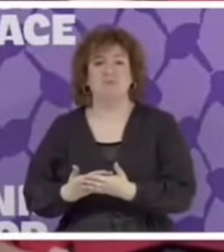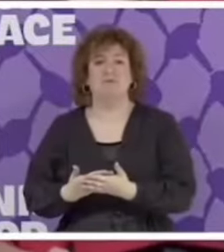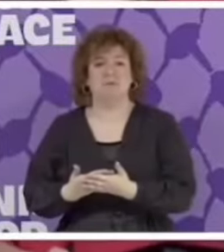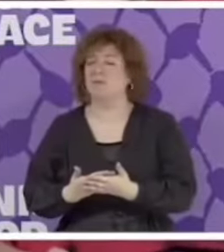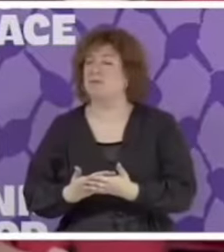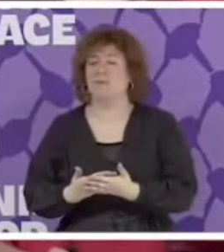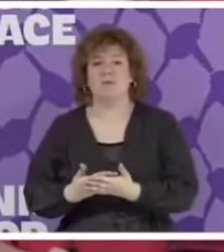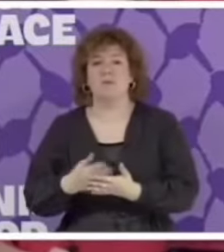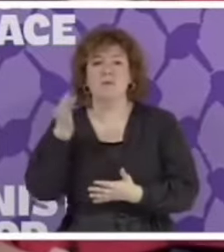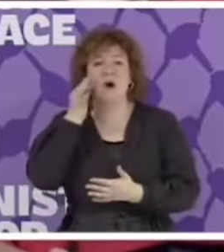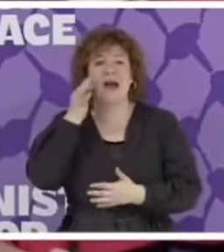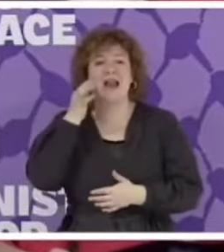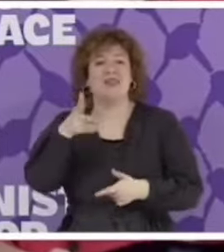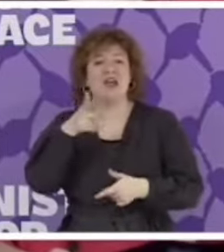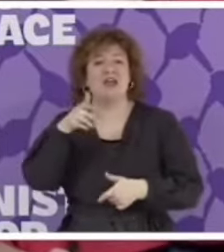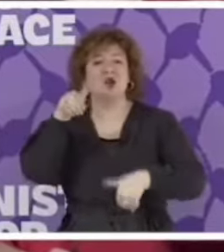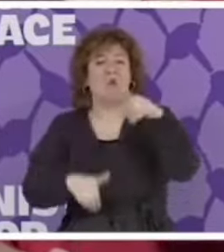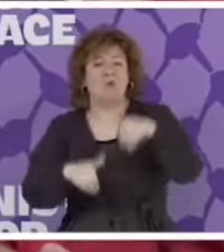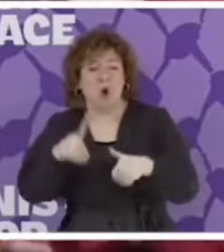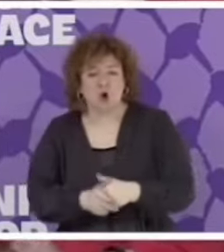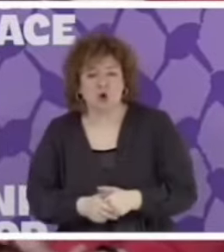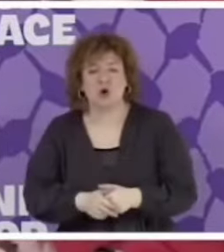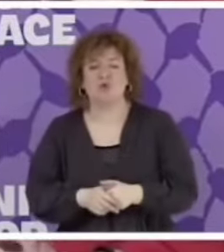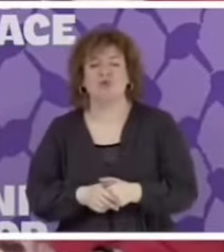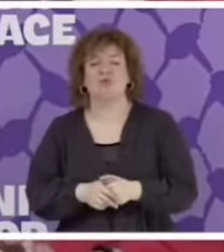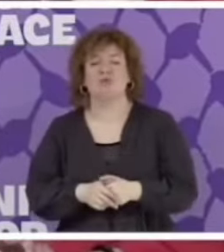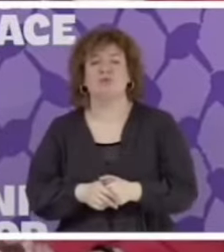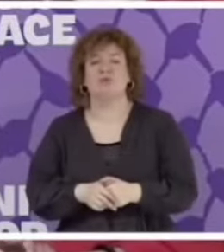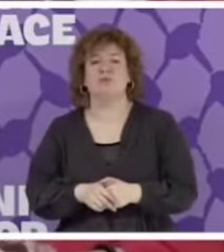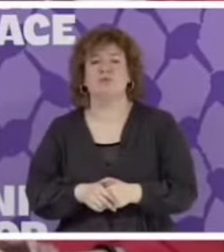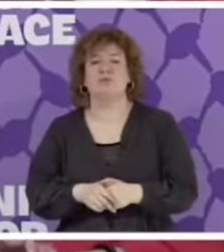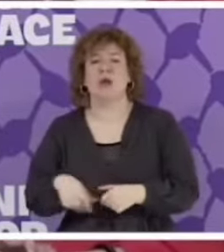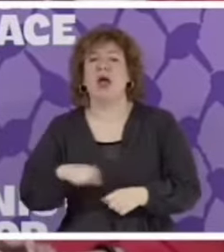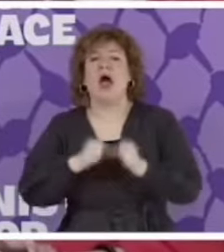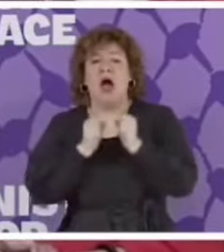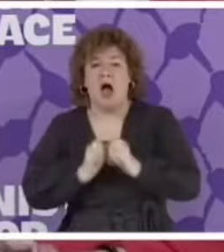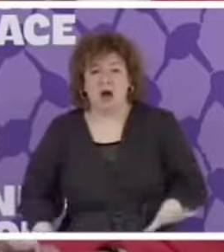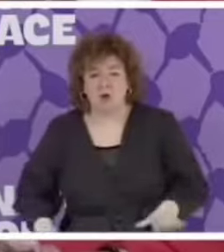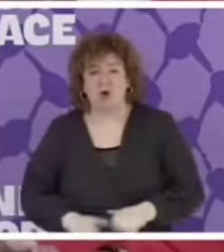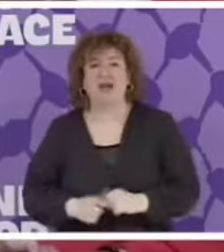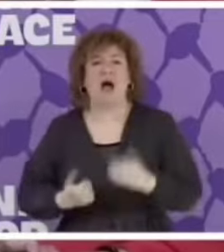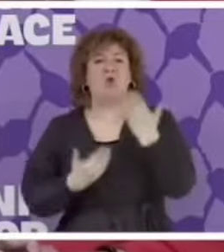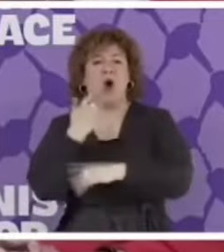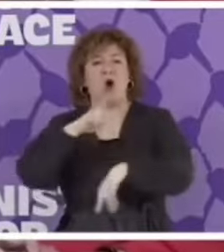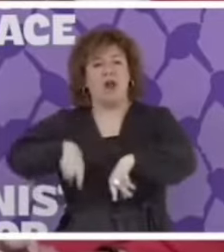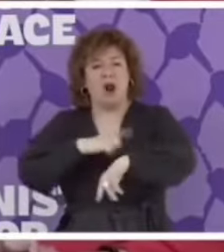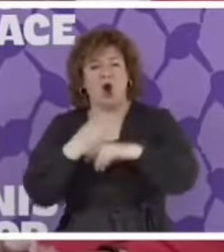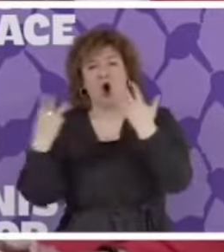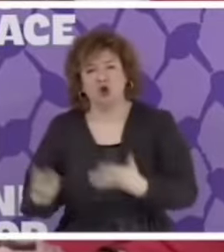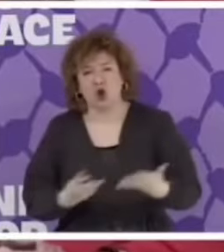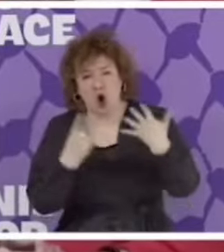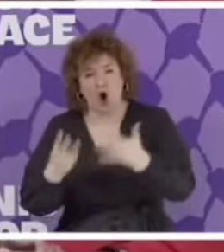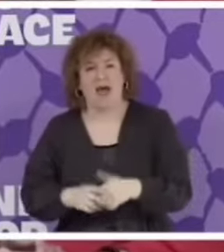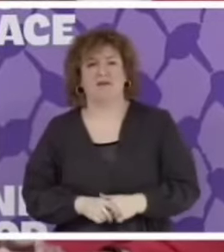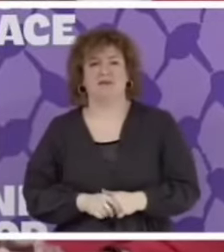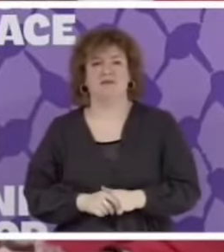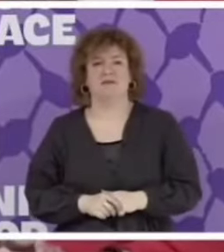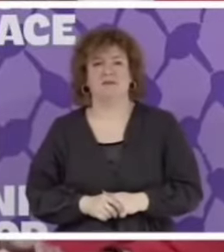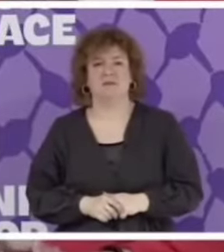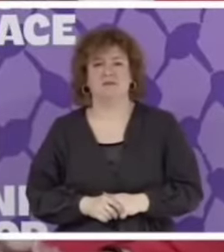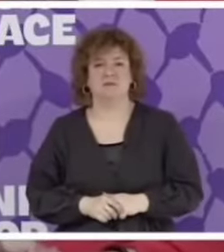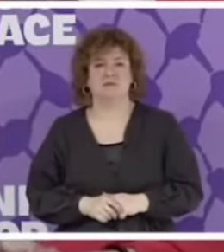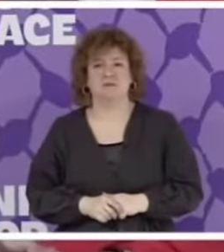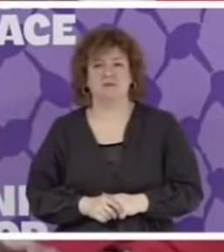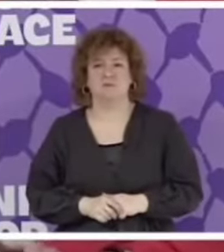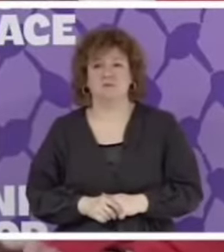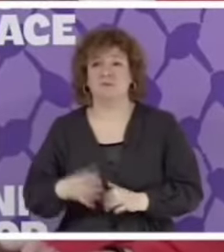derecho al voto de las mujeres? ¿Cómo se ha conseguido el derecho al aborto? La jornada laboral de 8 horas.